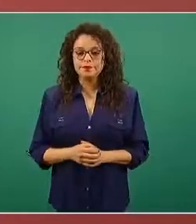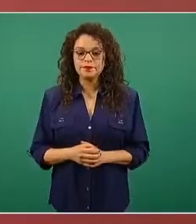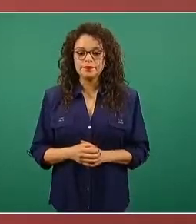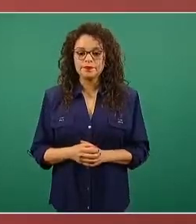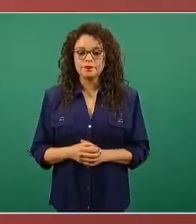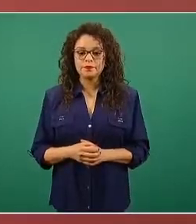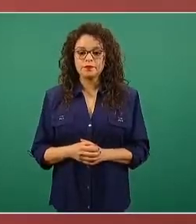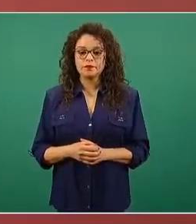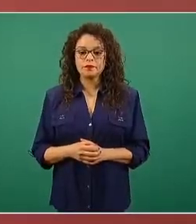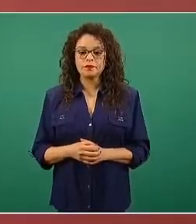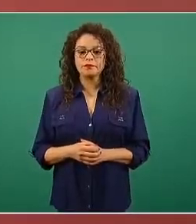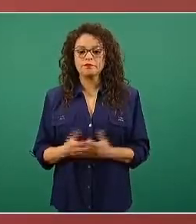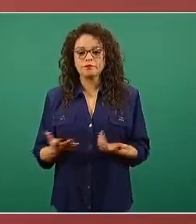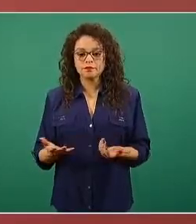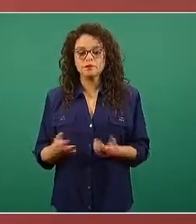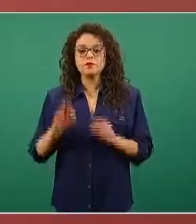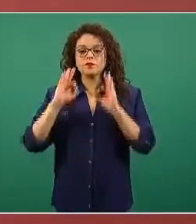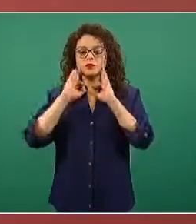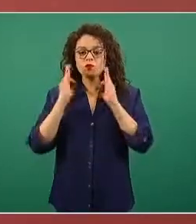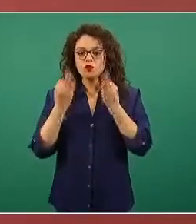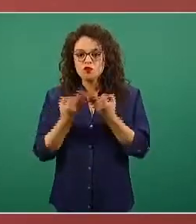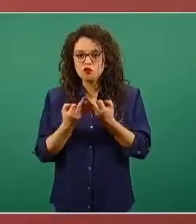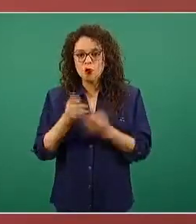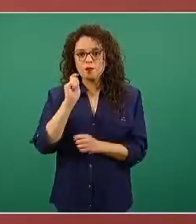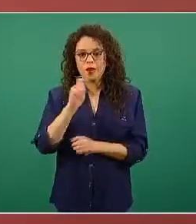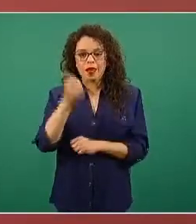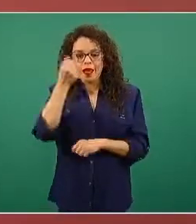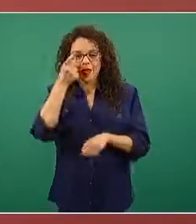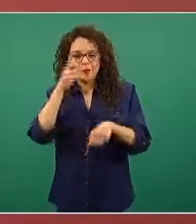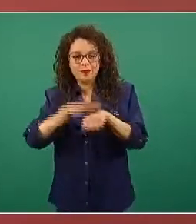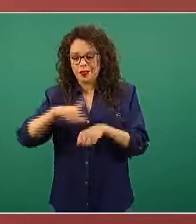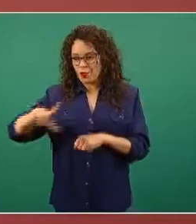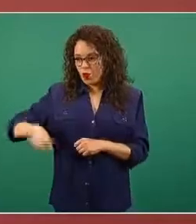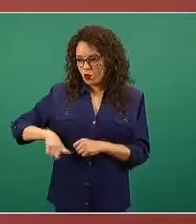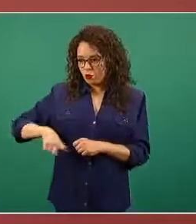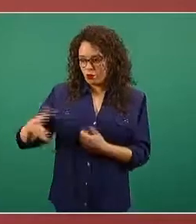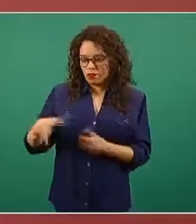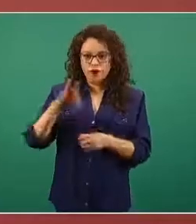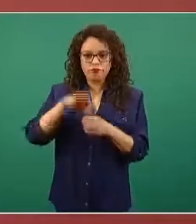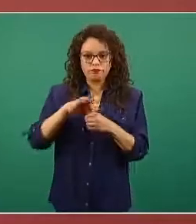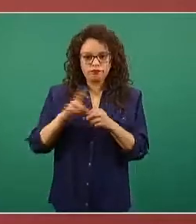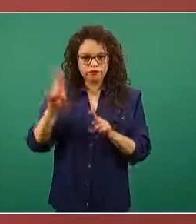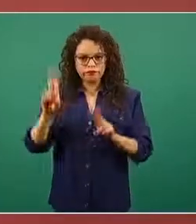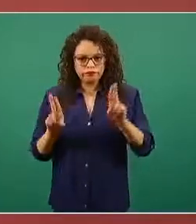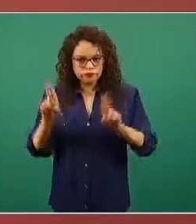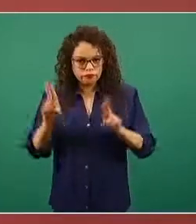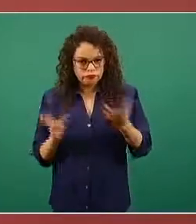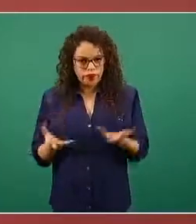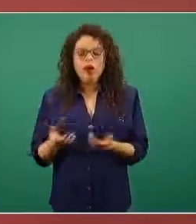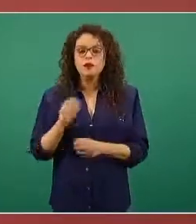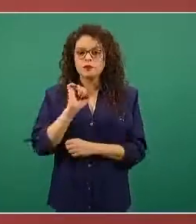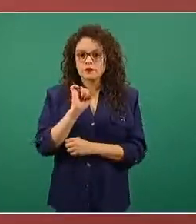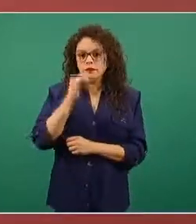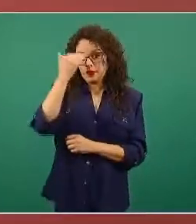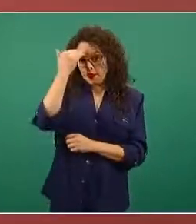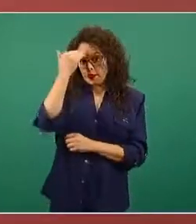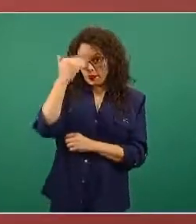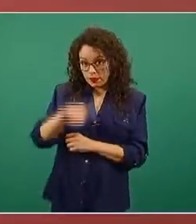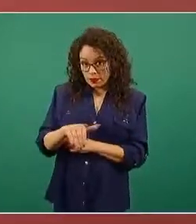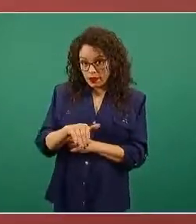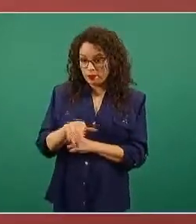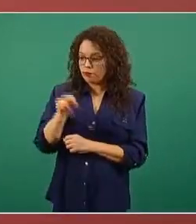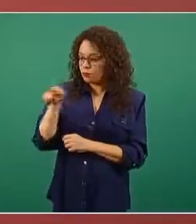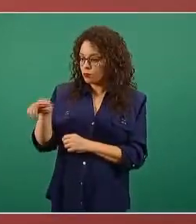como se usa en el lenguaje administrativo de los gobiernos, tomamos conocimiento, la COFEPRIS